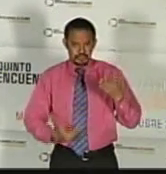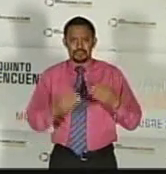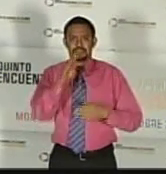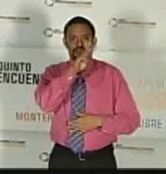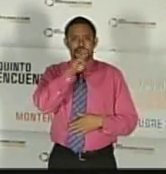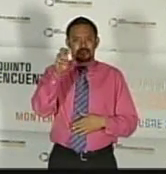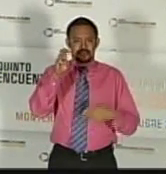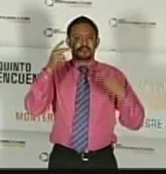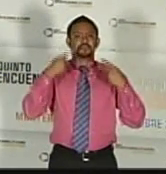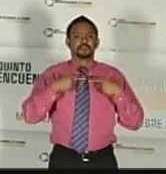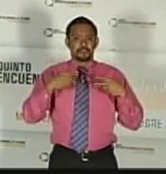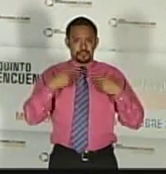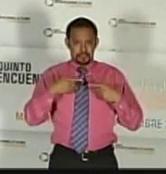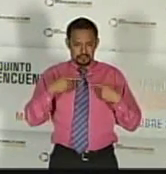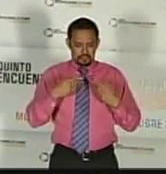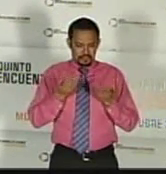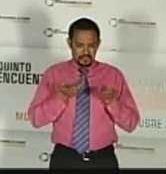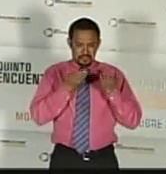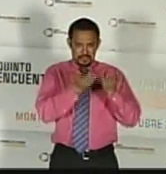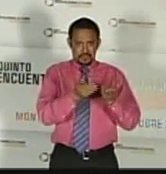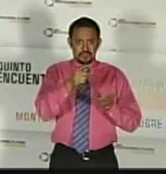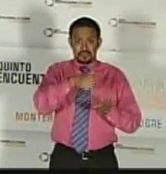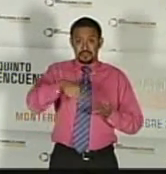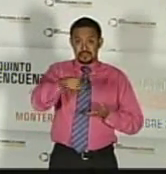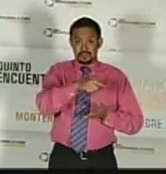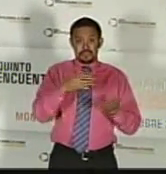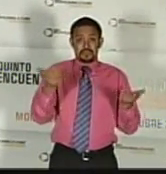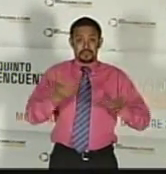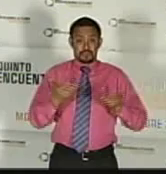300 personas que están fundando